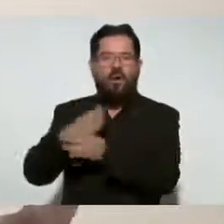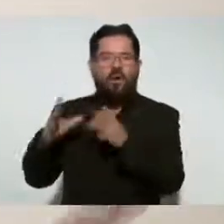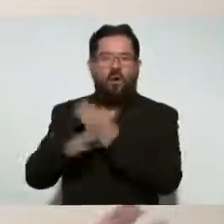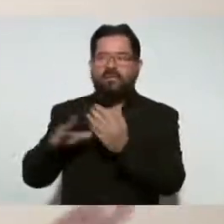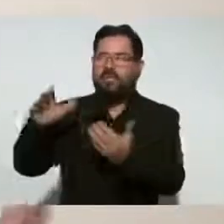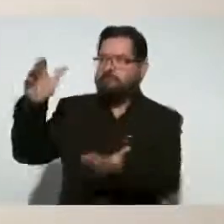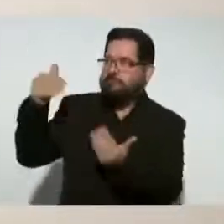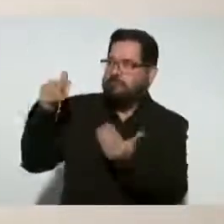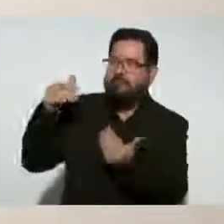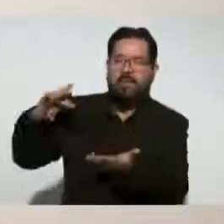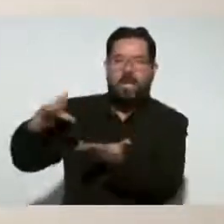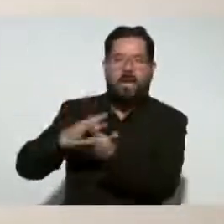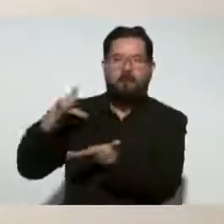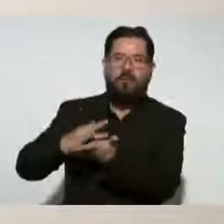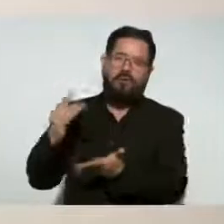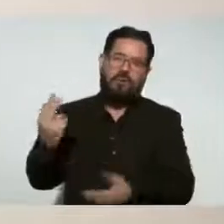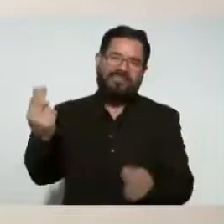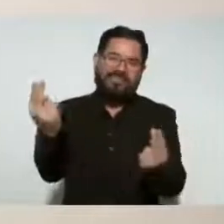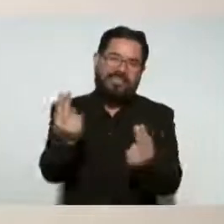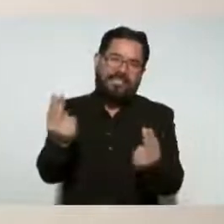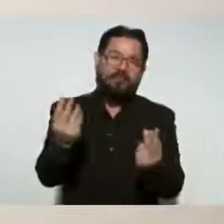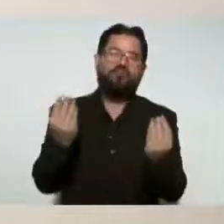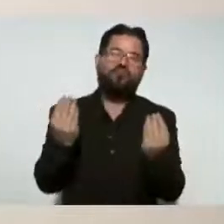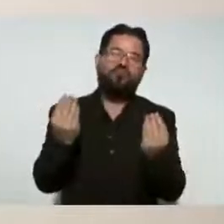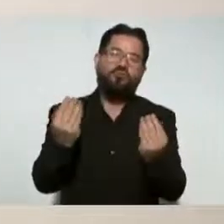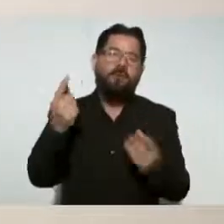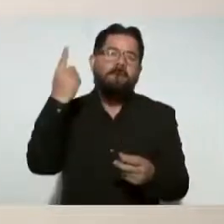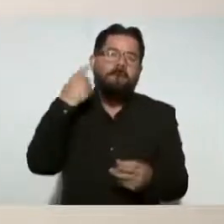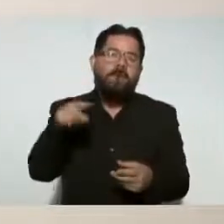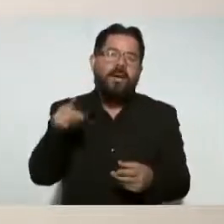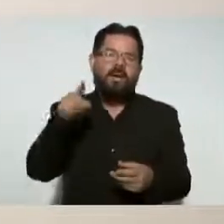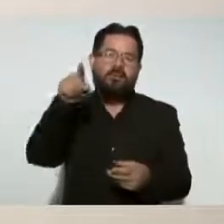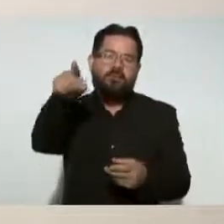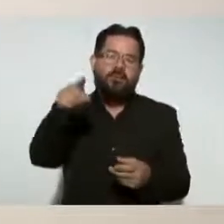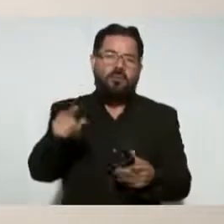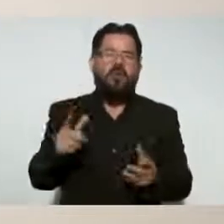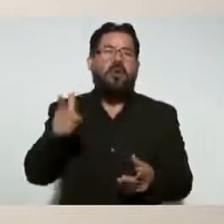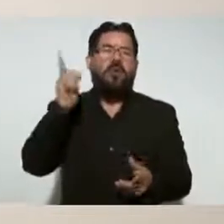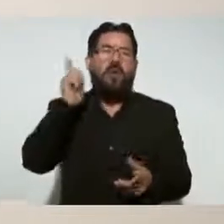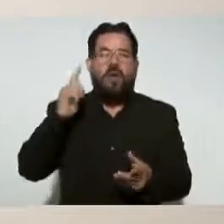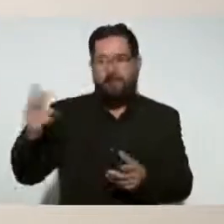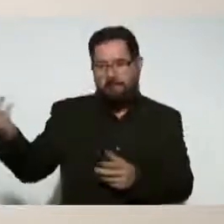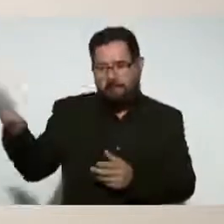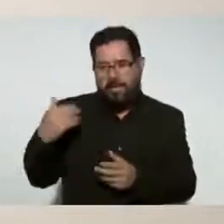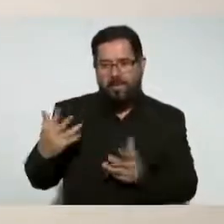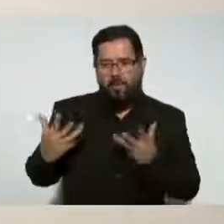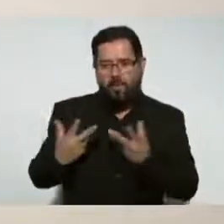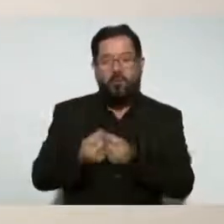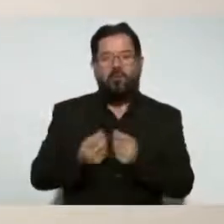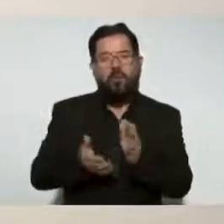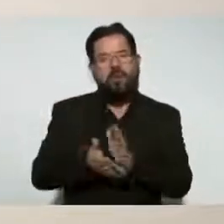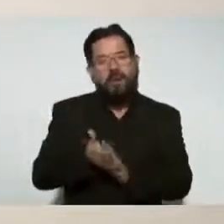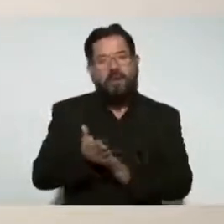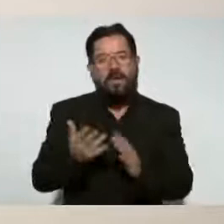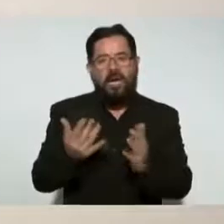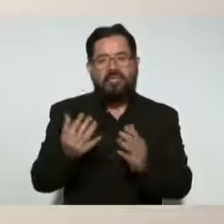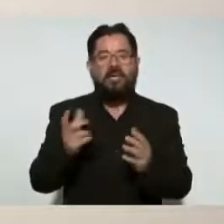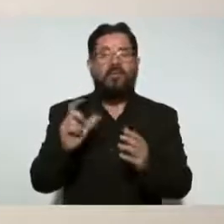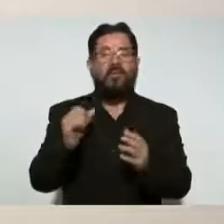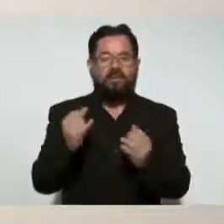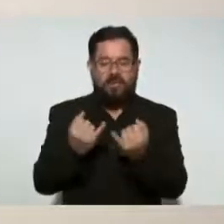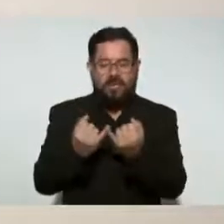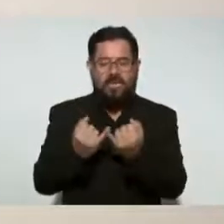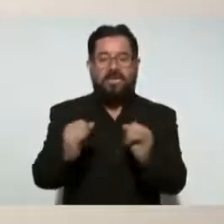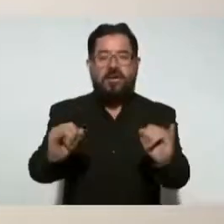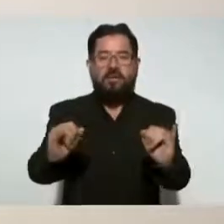nos va a ayudar mucho para que podamos equiparlo y poder inaugurarlo juntos. Esperamos en agosto o en